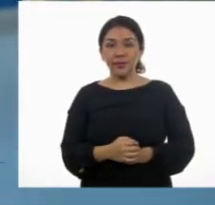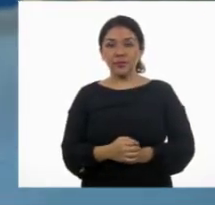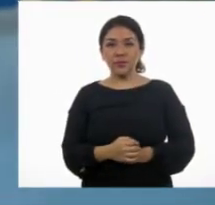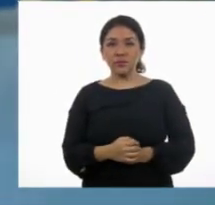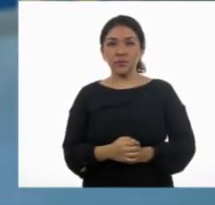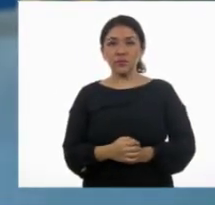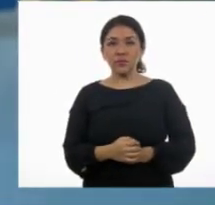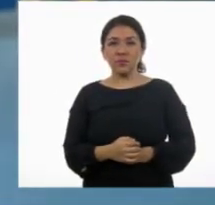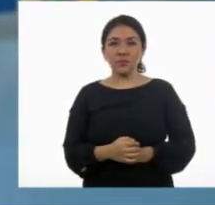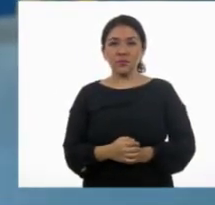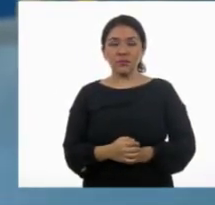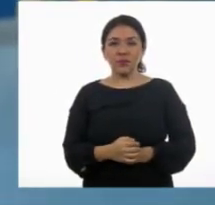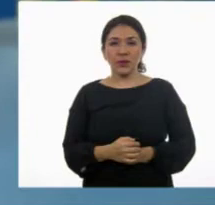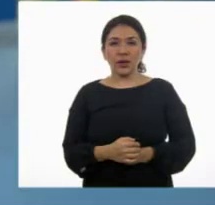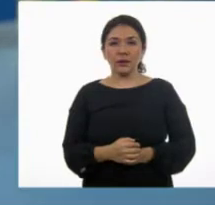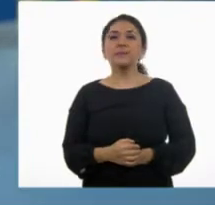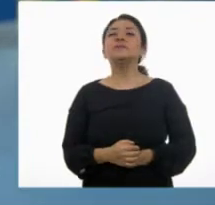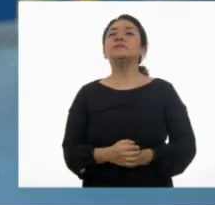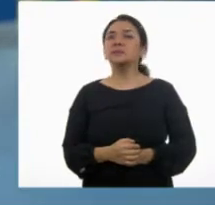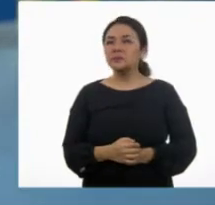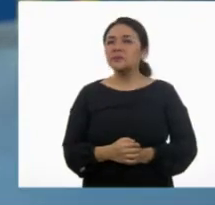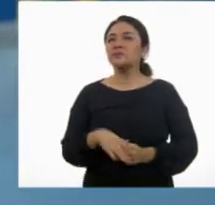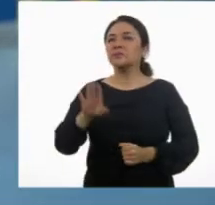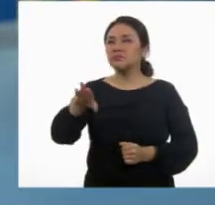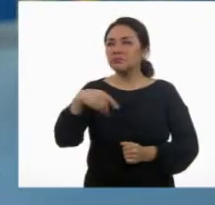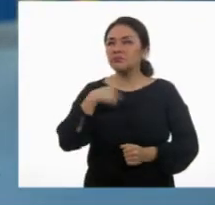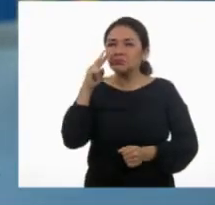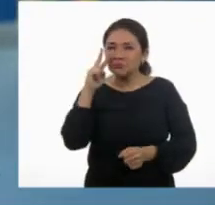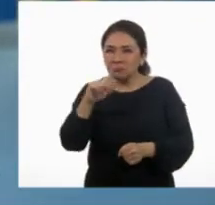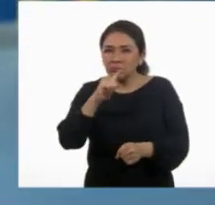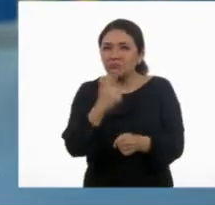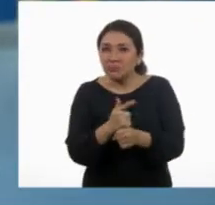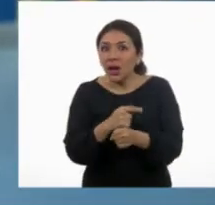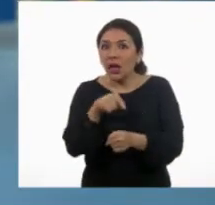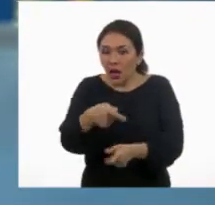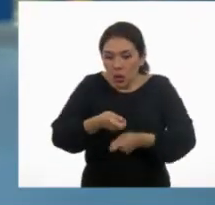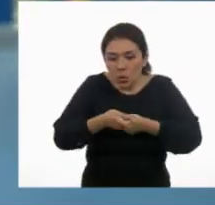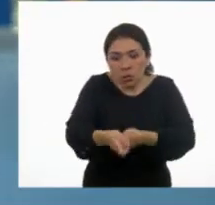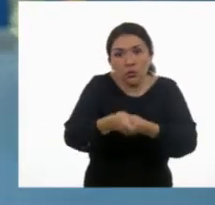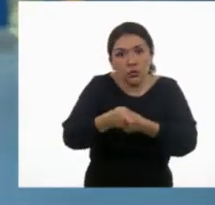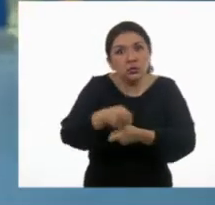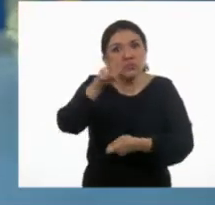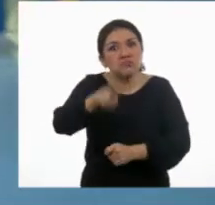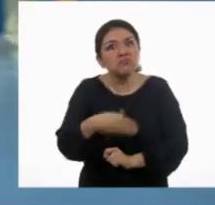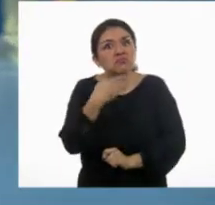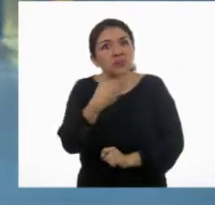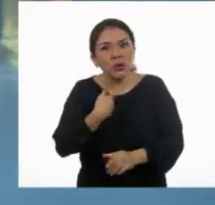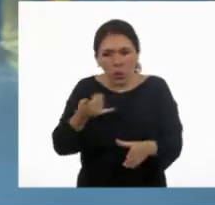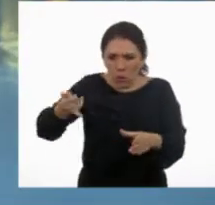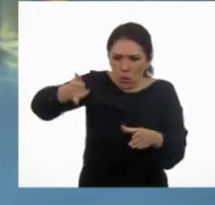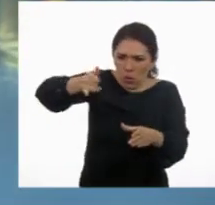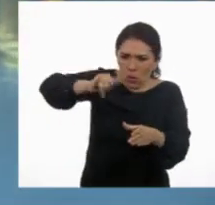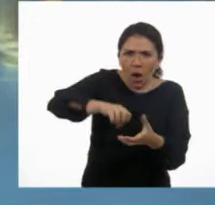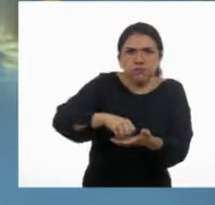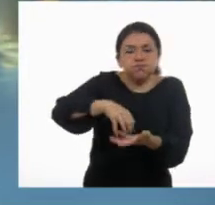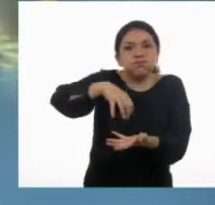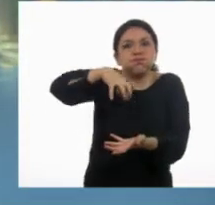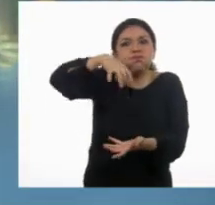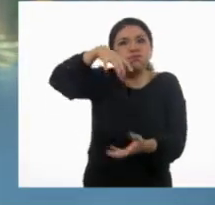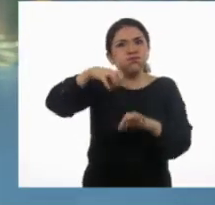ver... Ya me di cuenta que esto sí es un gran desinfectante, Tone. Nada más lo vaciamos y saca